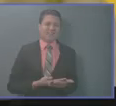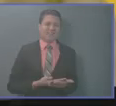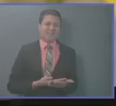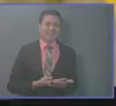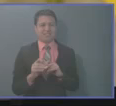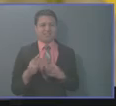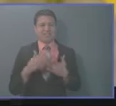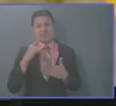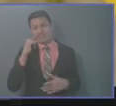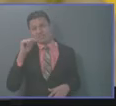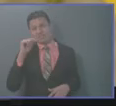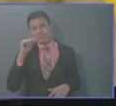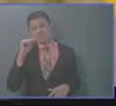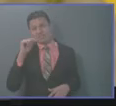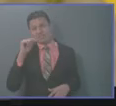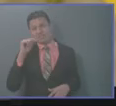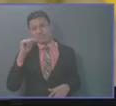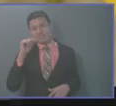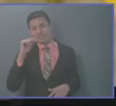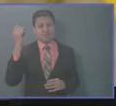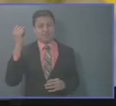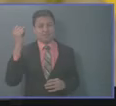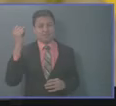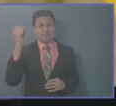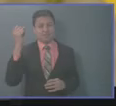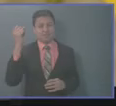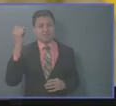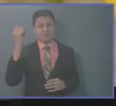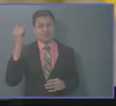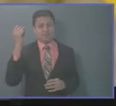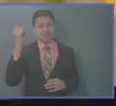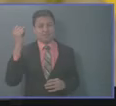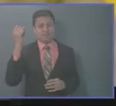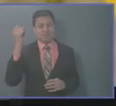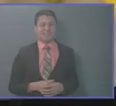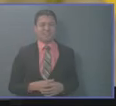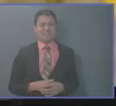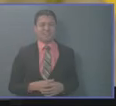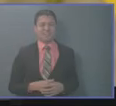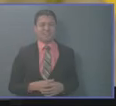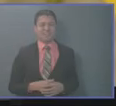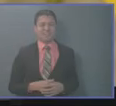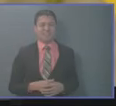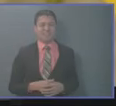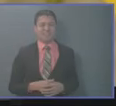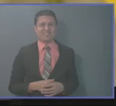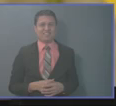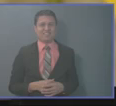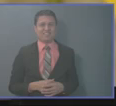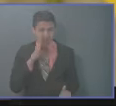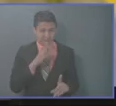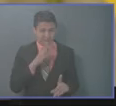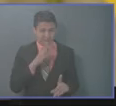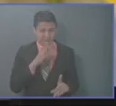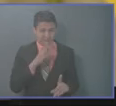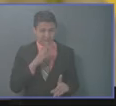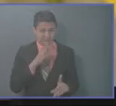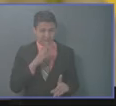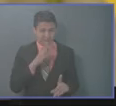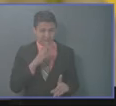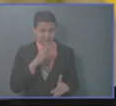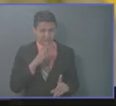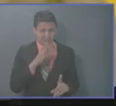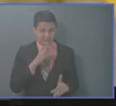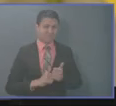nuestro pueblo, con esa preocupación por dar una respuesta positiva a nuestra población, es que estamos apostando hoy y